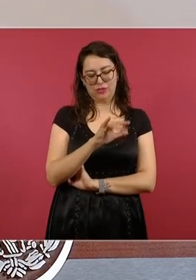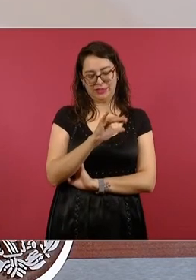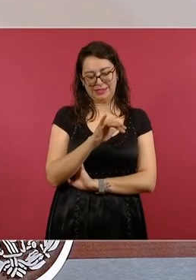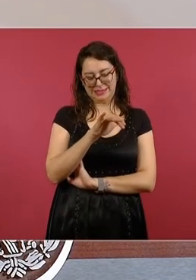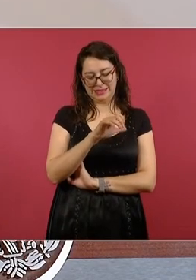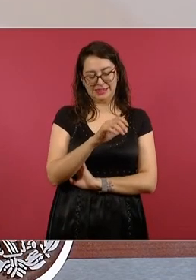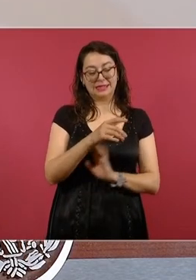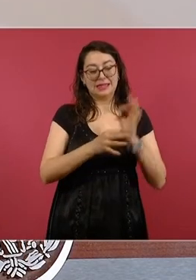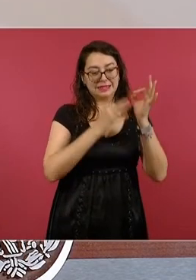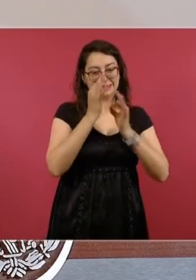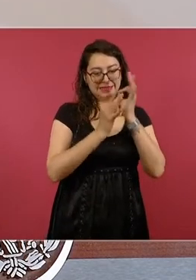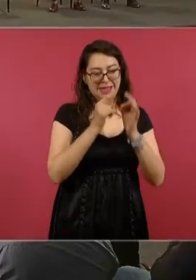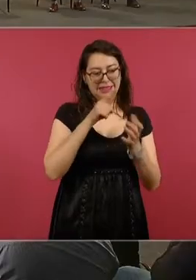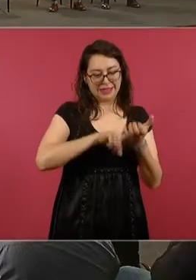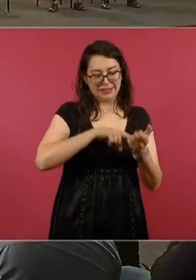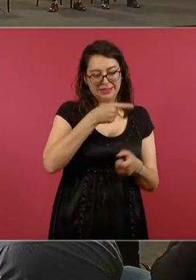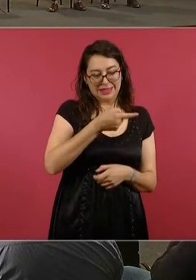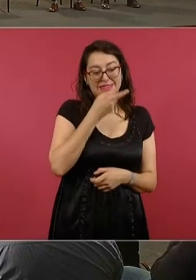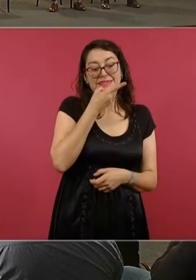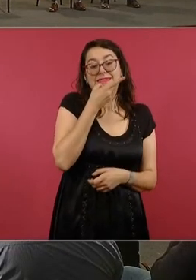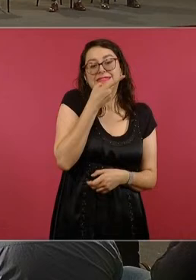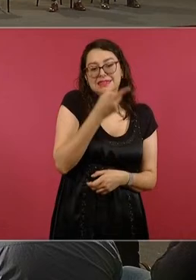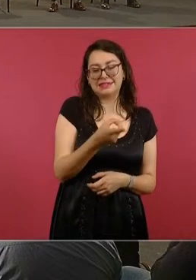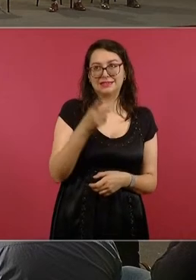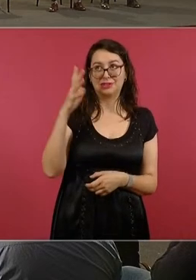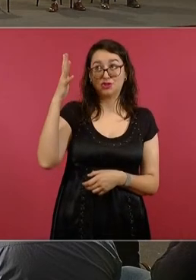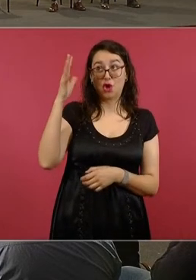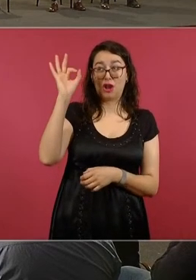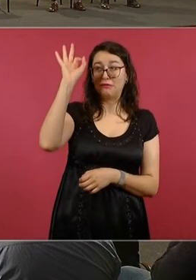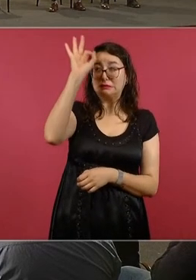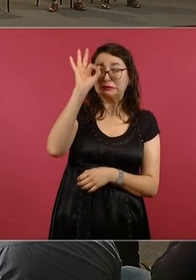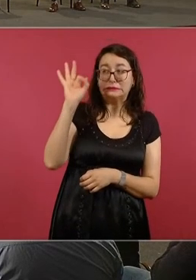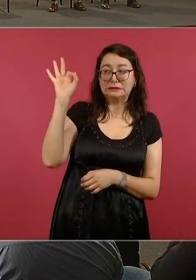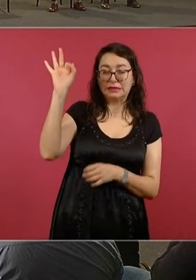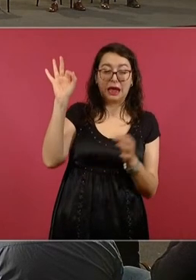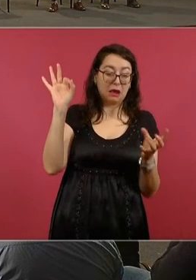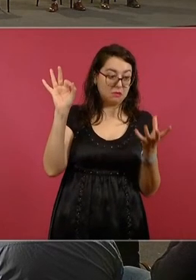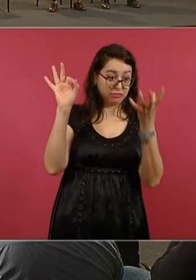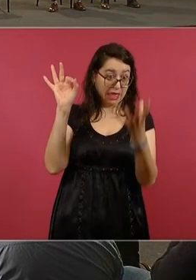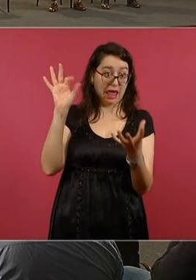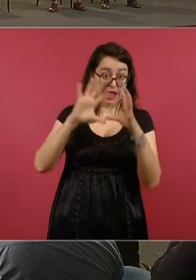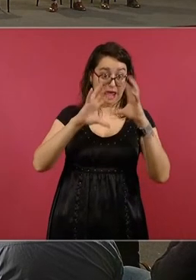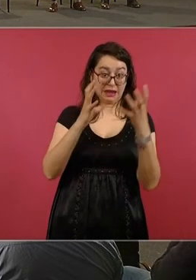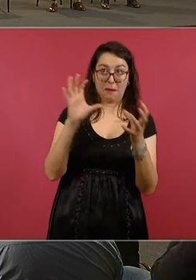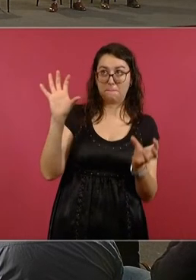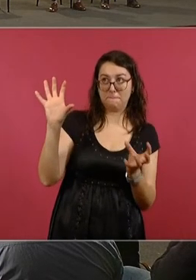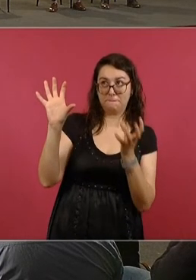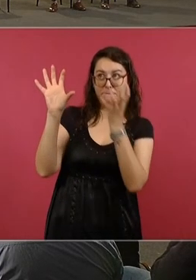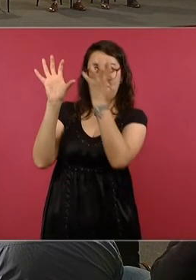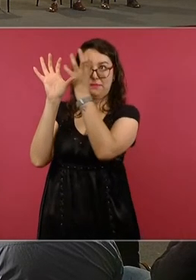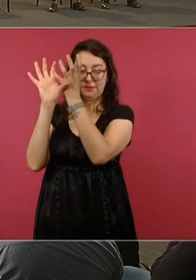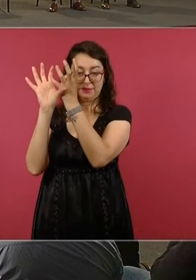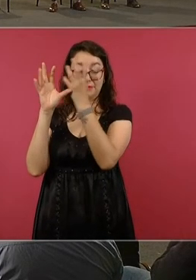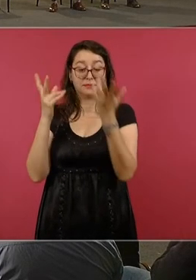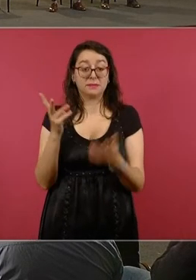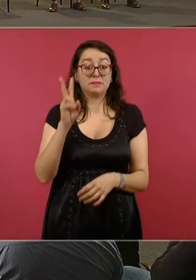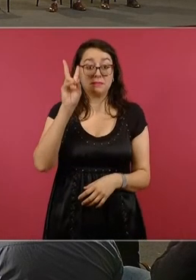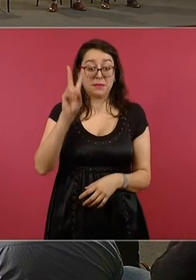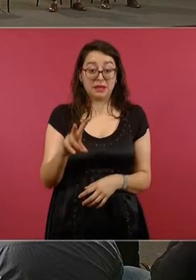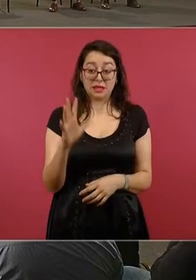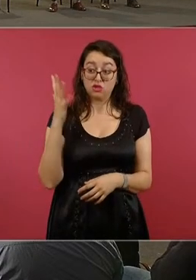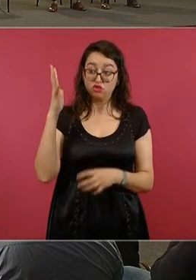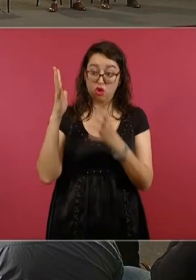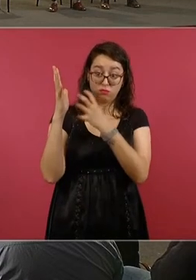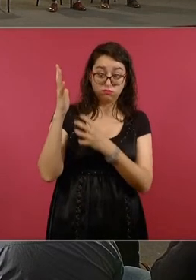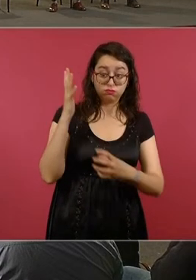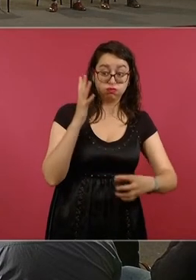gravedad ocasionada por su masa, que la Tierra posea ritmos estables al orbitarlo, sin los cuales la vida no sería